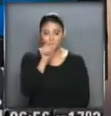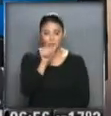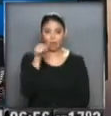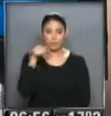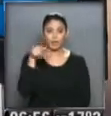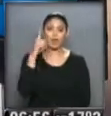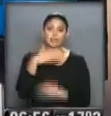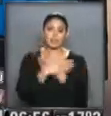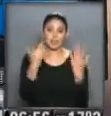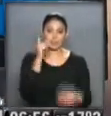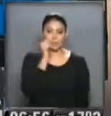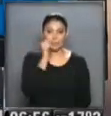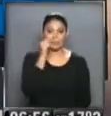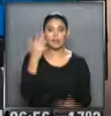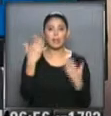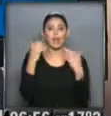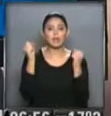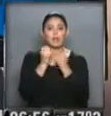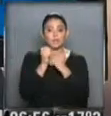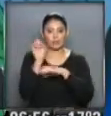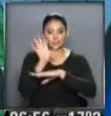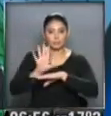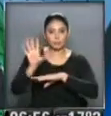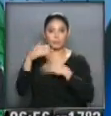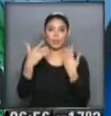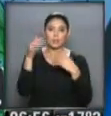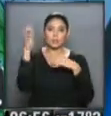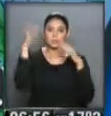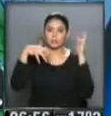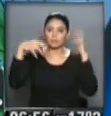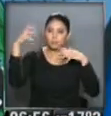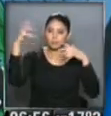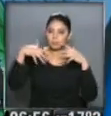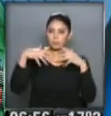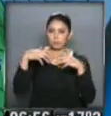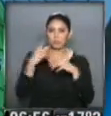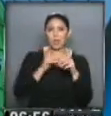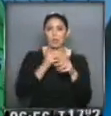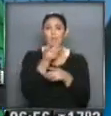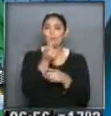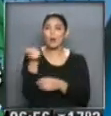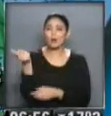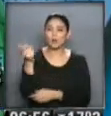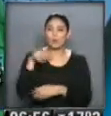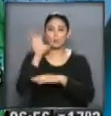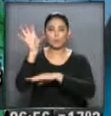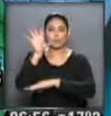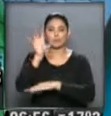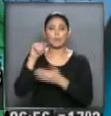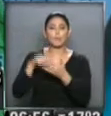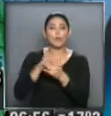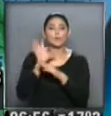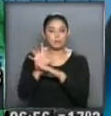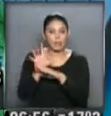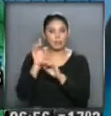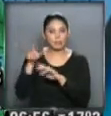el Día del Padre, se acerca el aire frío. Esto va a provocar algunas precipitaciones, algunas en forma muy aislada en el norte de la provincia de Buenos Aires,